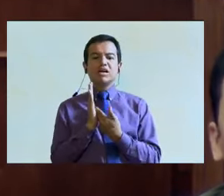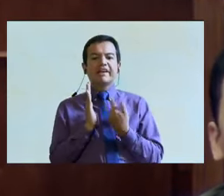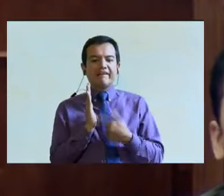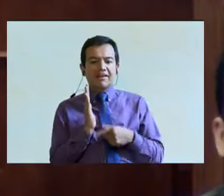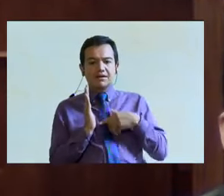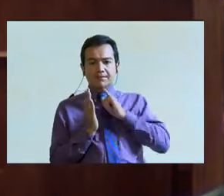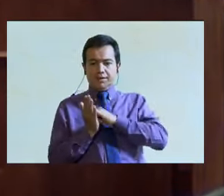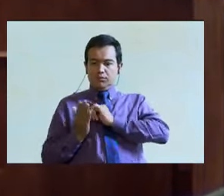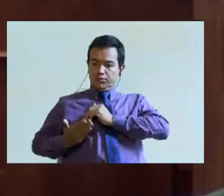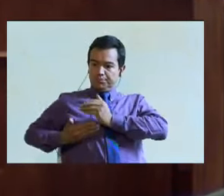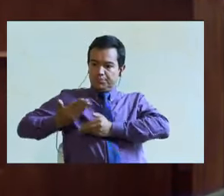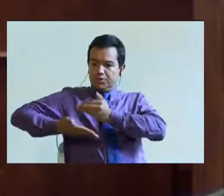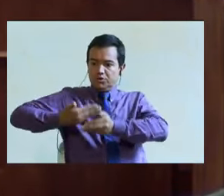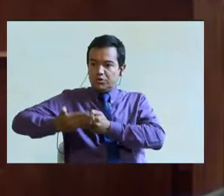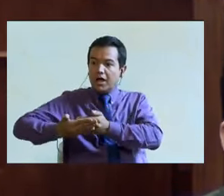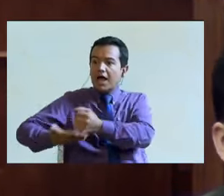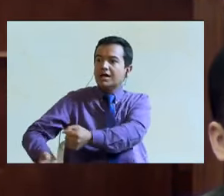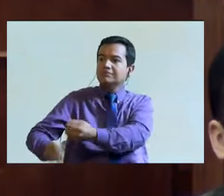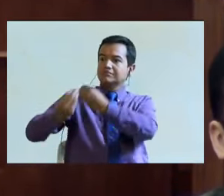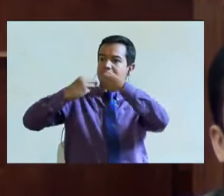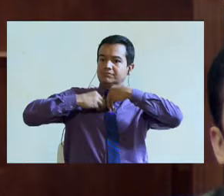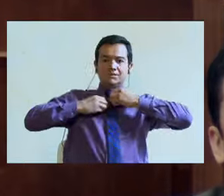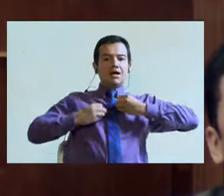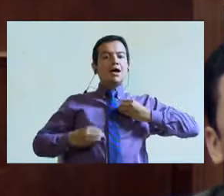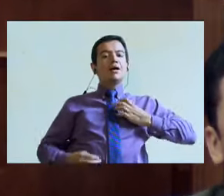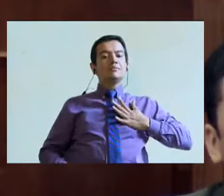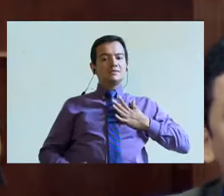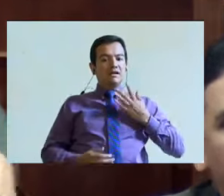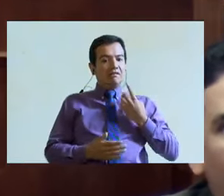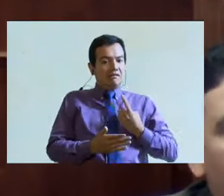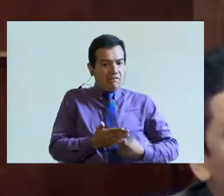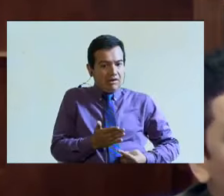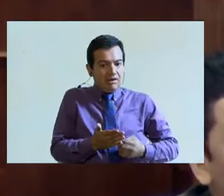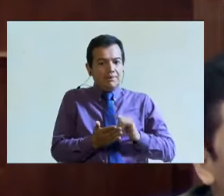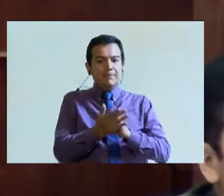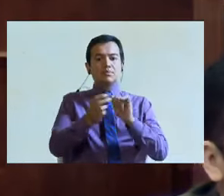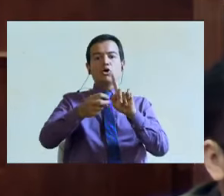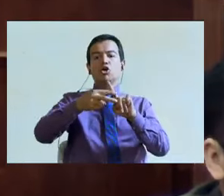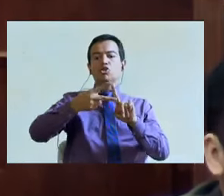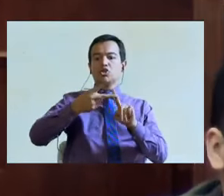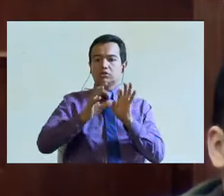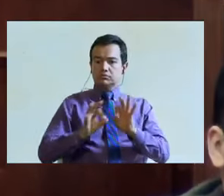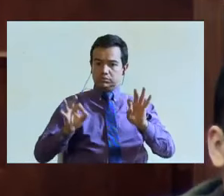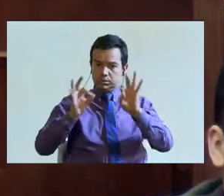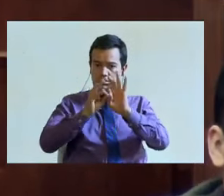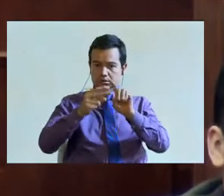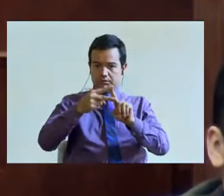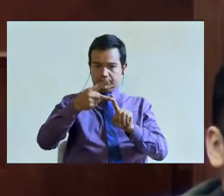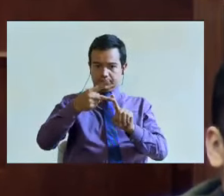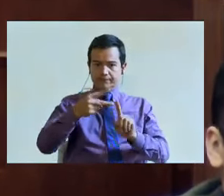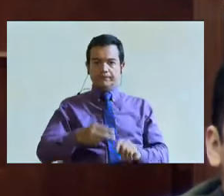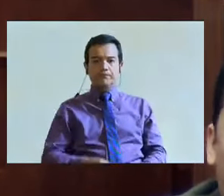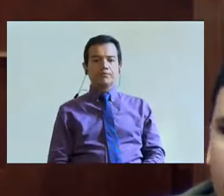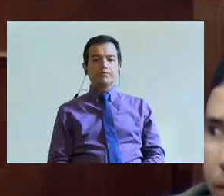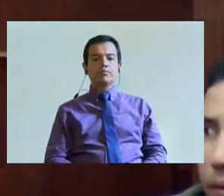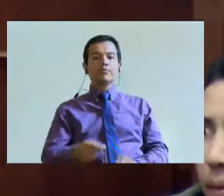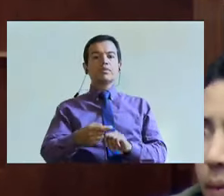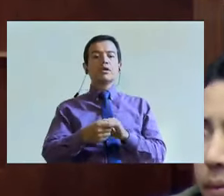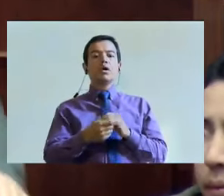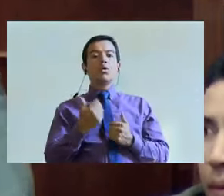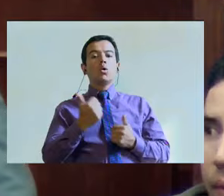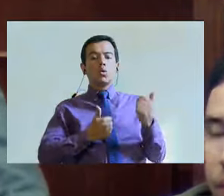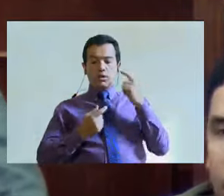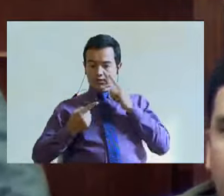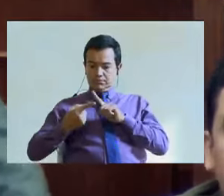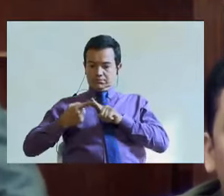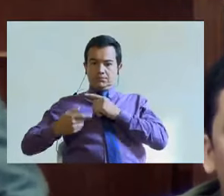que brinde la oportunidad de al menos dos pronunciamientos un proceso